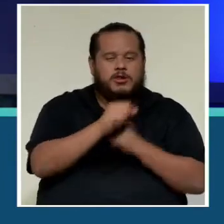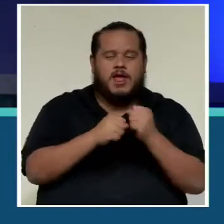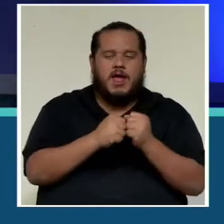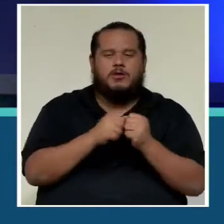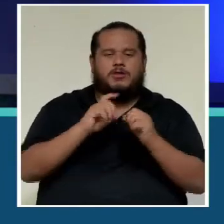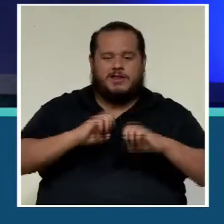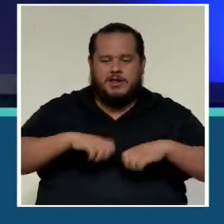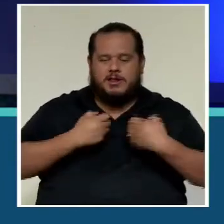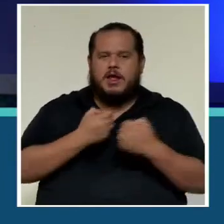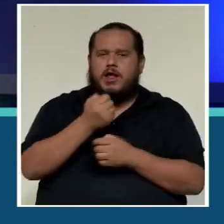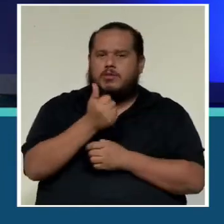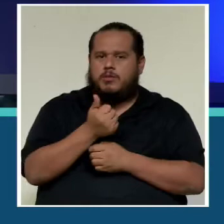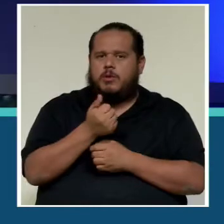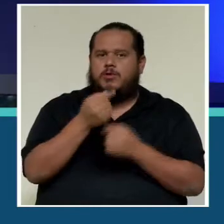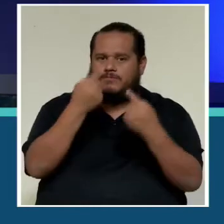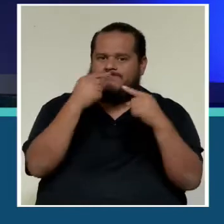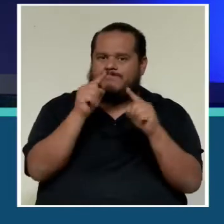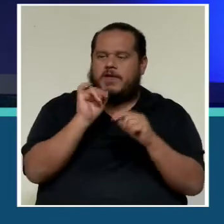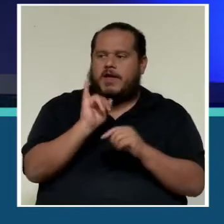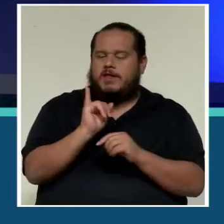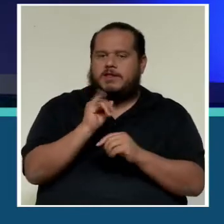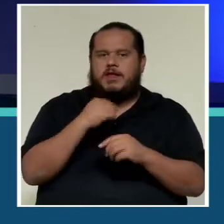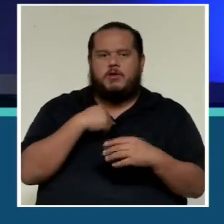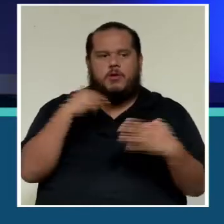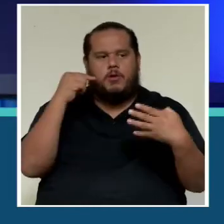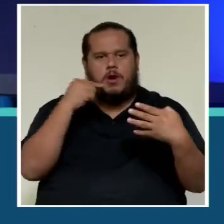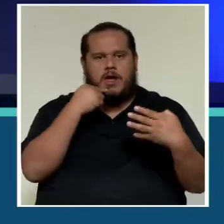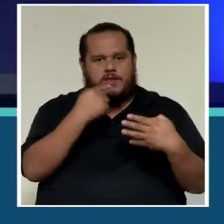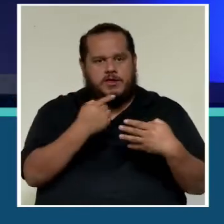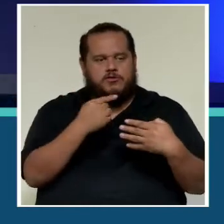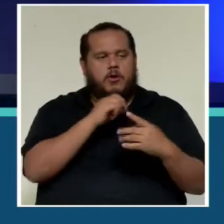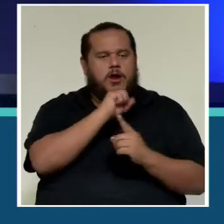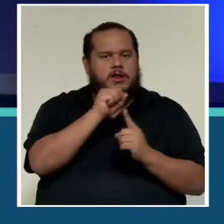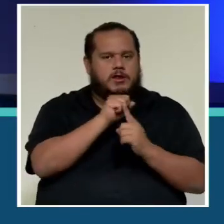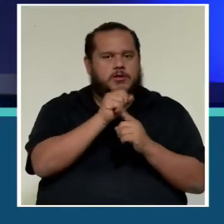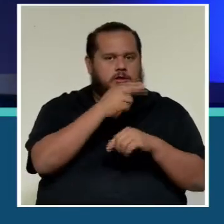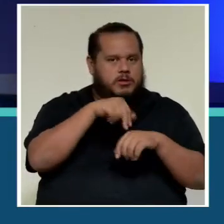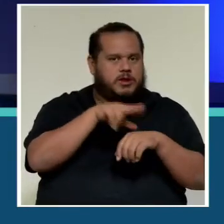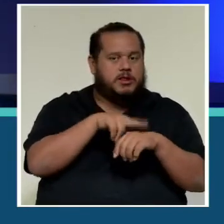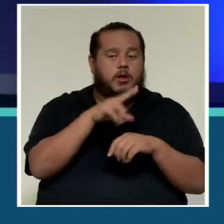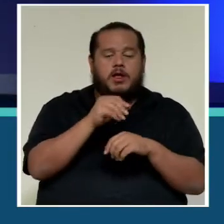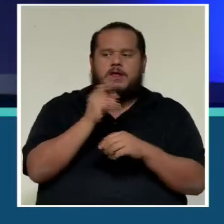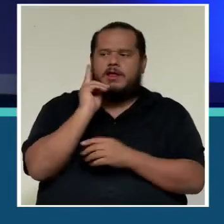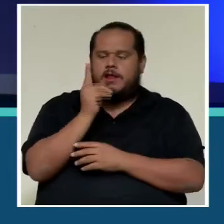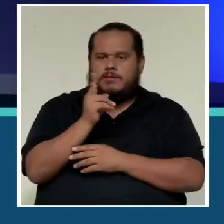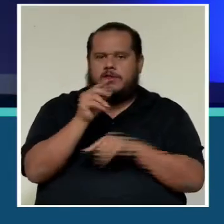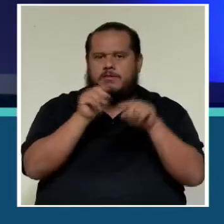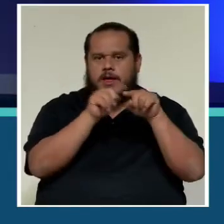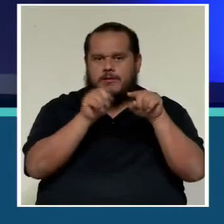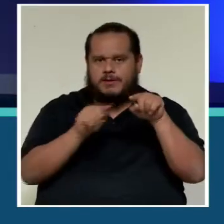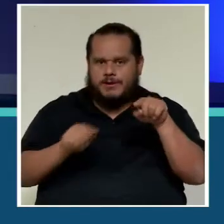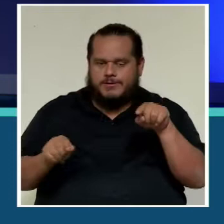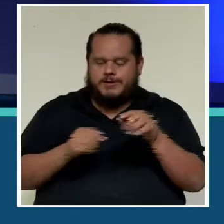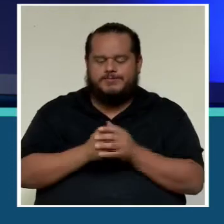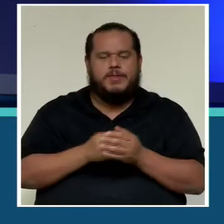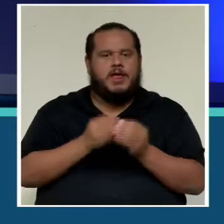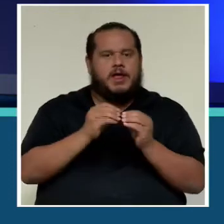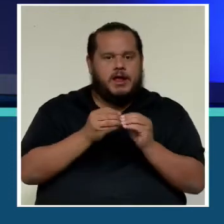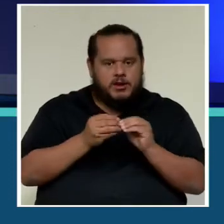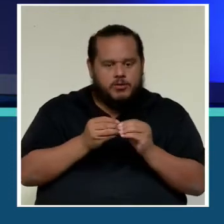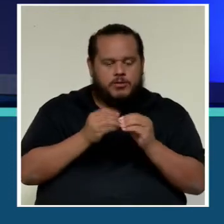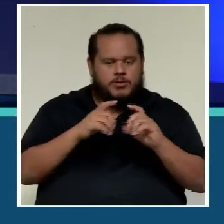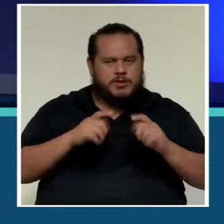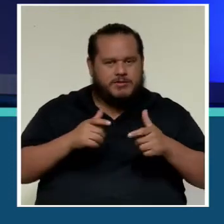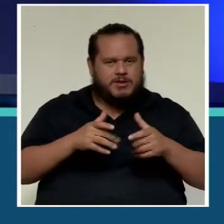muy poco lo que se ha logrado, y así lo ha señalado el Estado de la Nación y la misma Contraloría de la República. La cantidad de basura